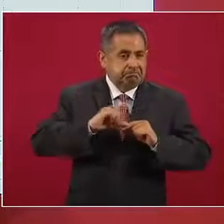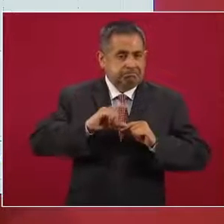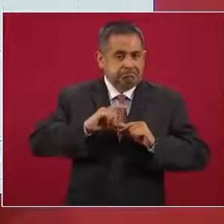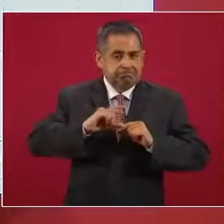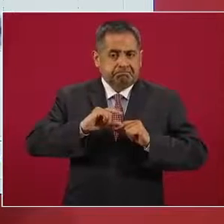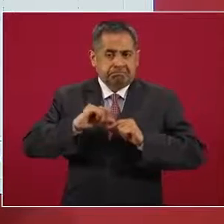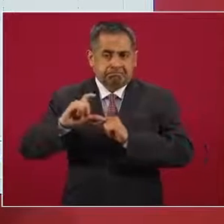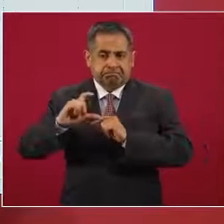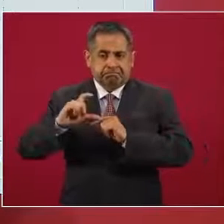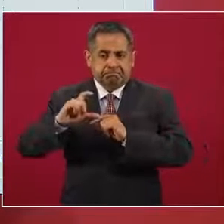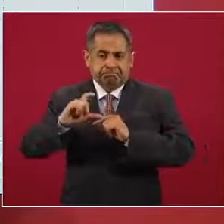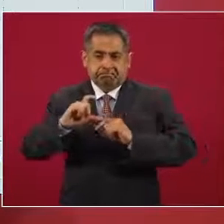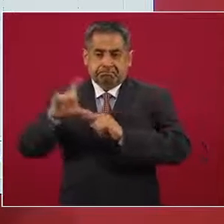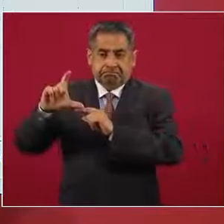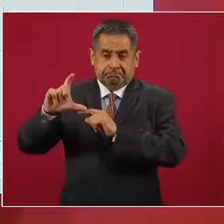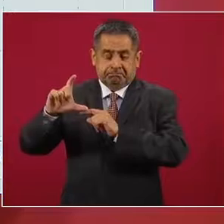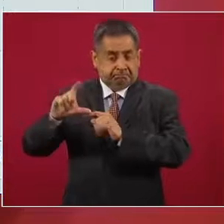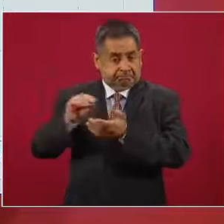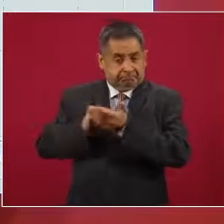continúa,